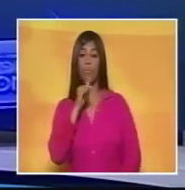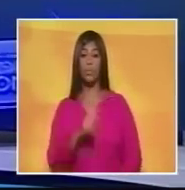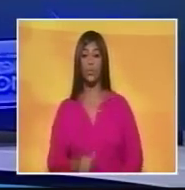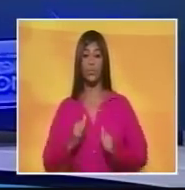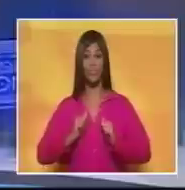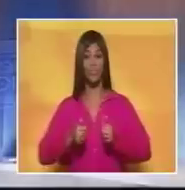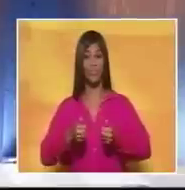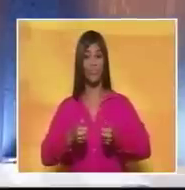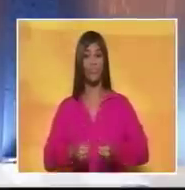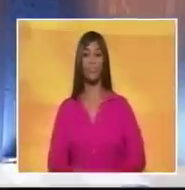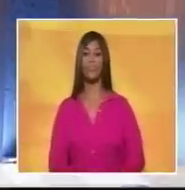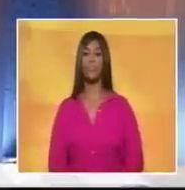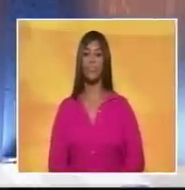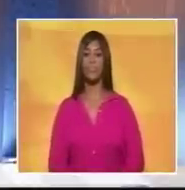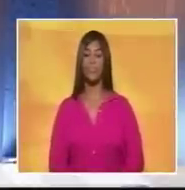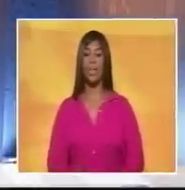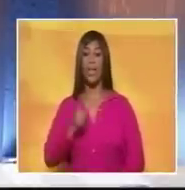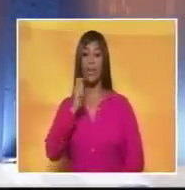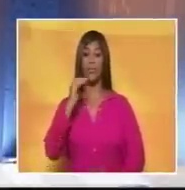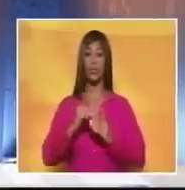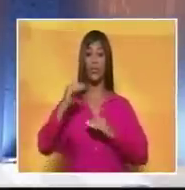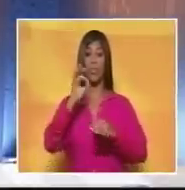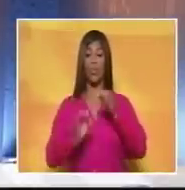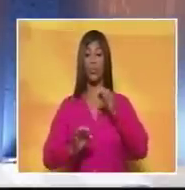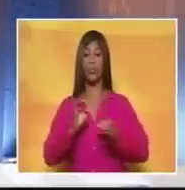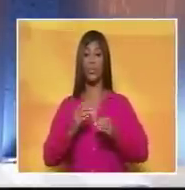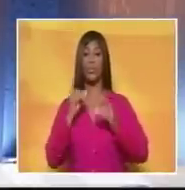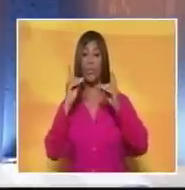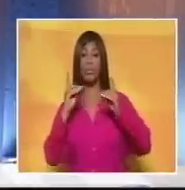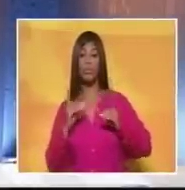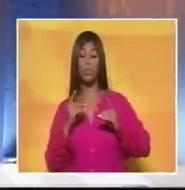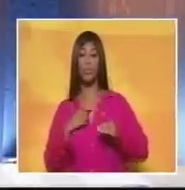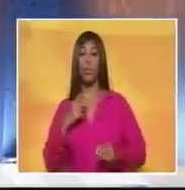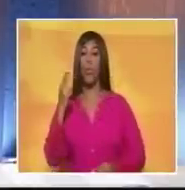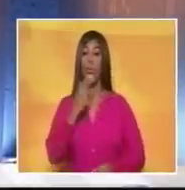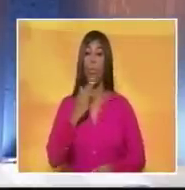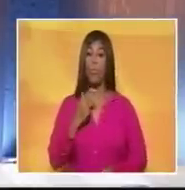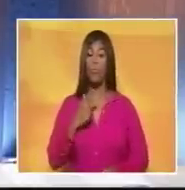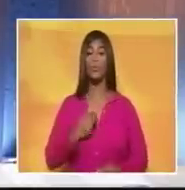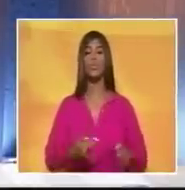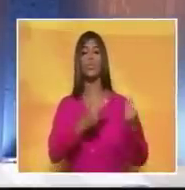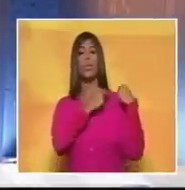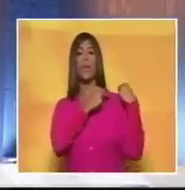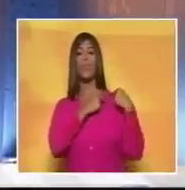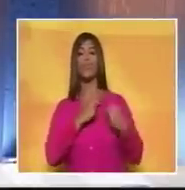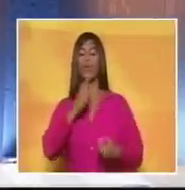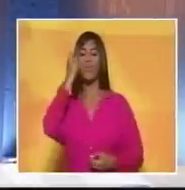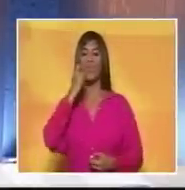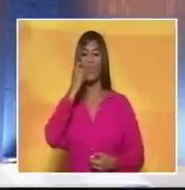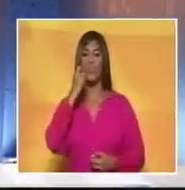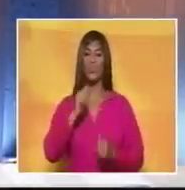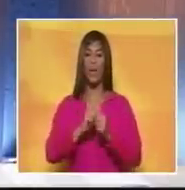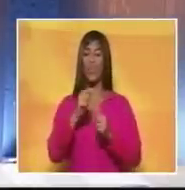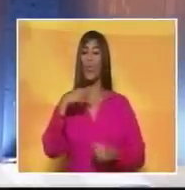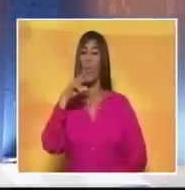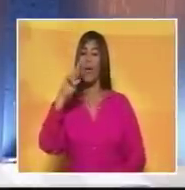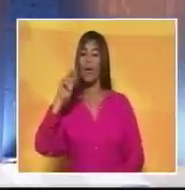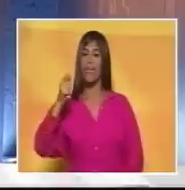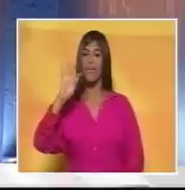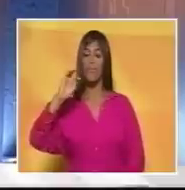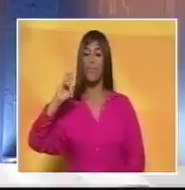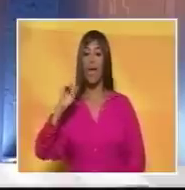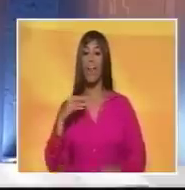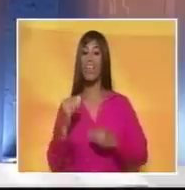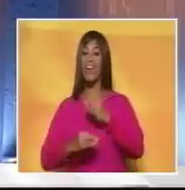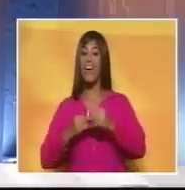hacemos justo ahora. El Tribunal Supremo de Justicia decidió comprometer la responsabilidad del diputado Rafael Guzmán por los hechos ocurridos el